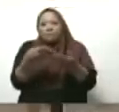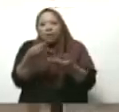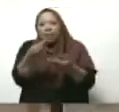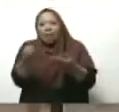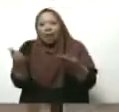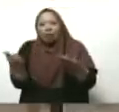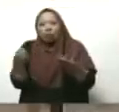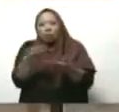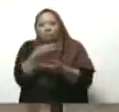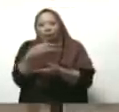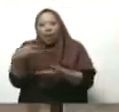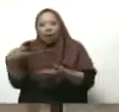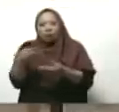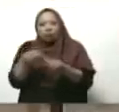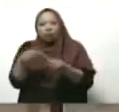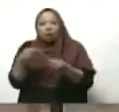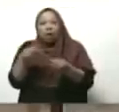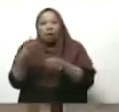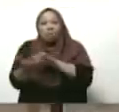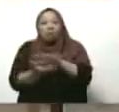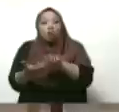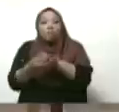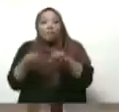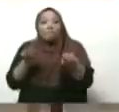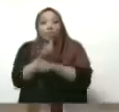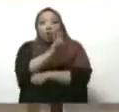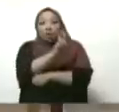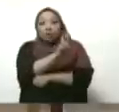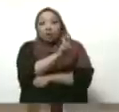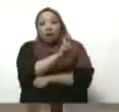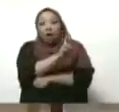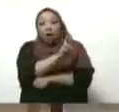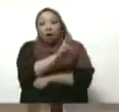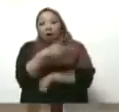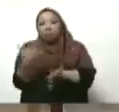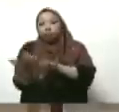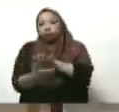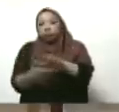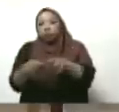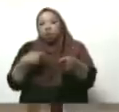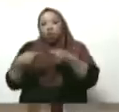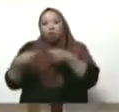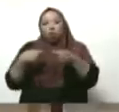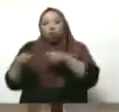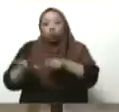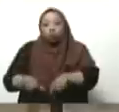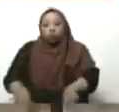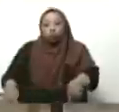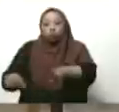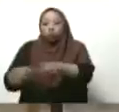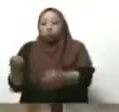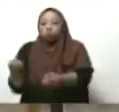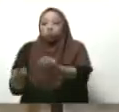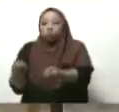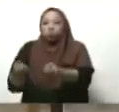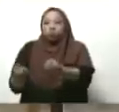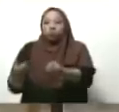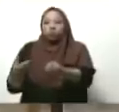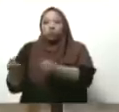actos de violencia control armado de territorios extorsiones